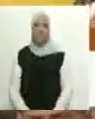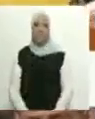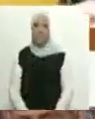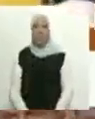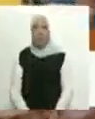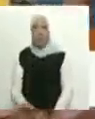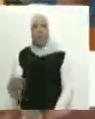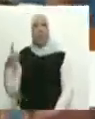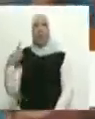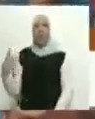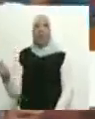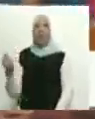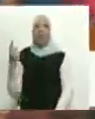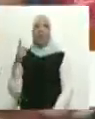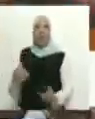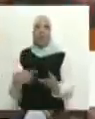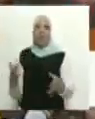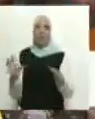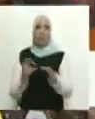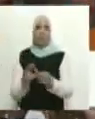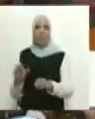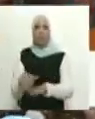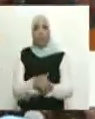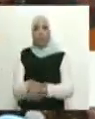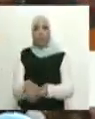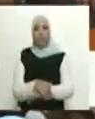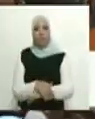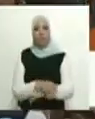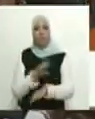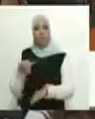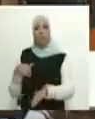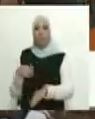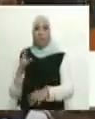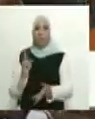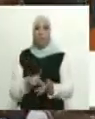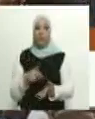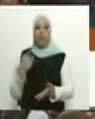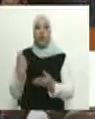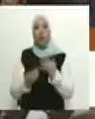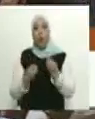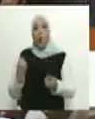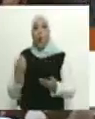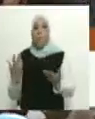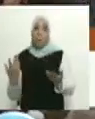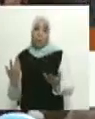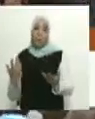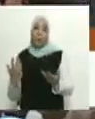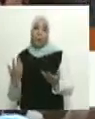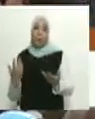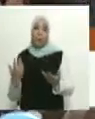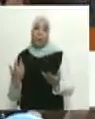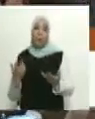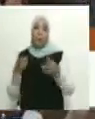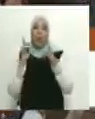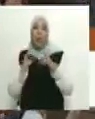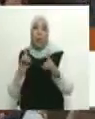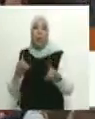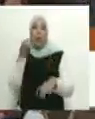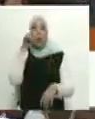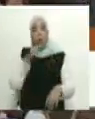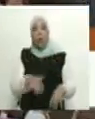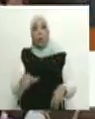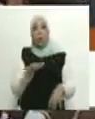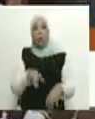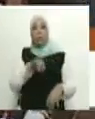Ellos se van a ir por la avenida principal, por acá, para acá no se van a meter. Pero van a venir para acá a decirle al pueblo